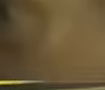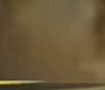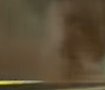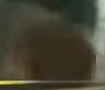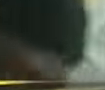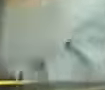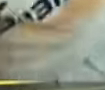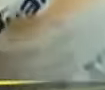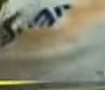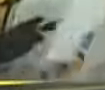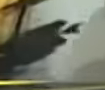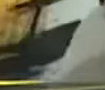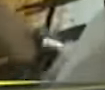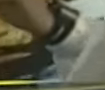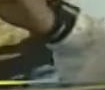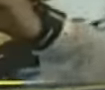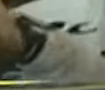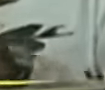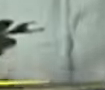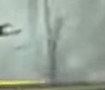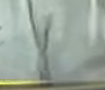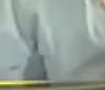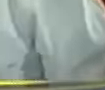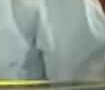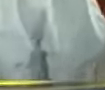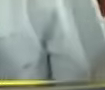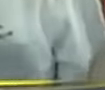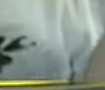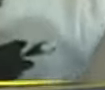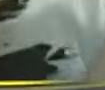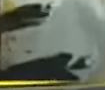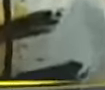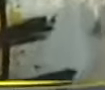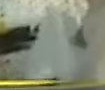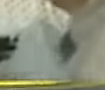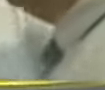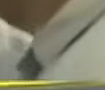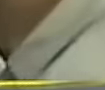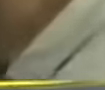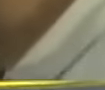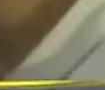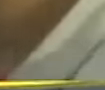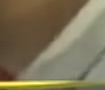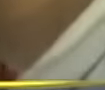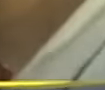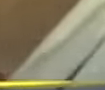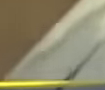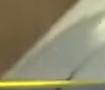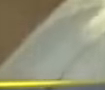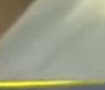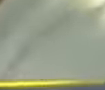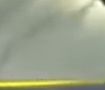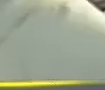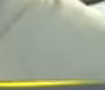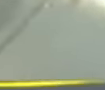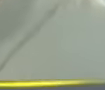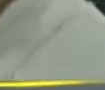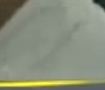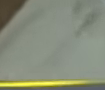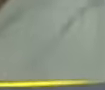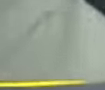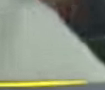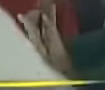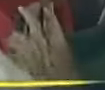Maduro Moros, luego de consignar su candidatura ante la Junta Nacional Electoral, saluda a las representantes